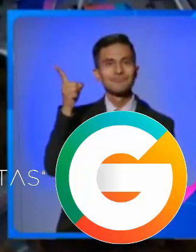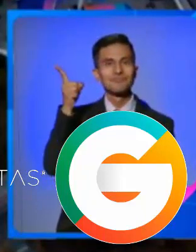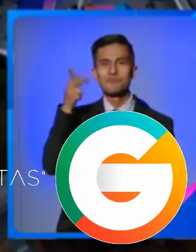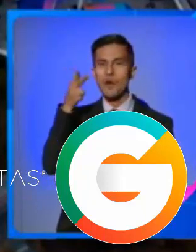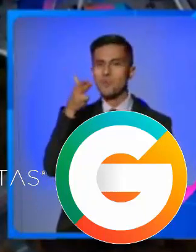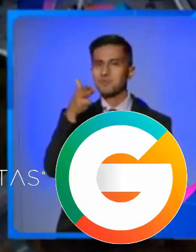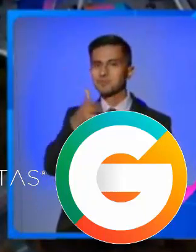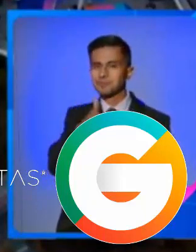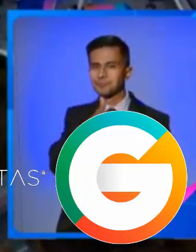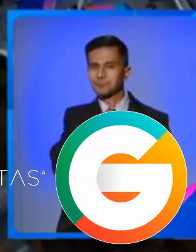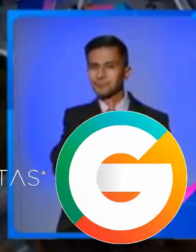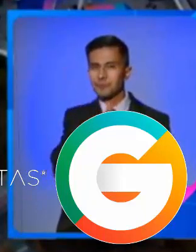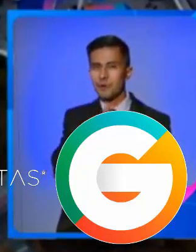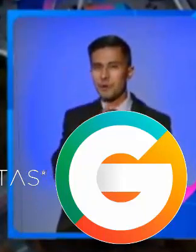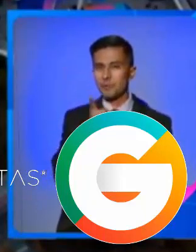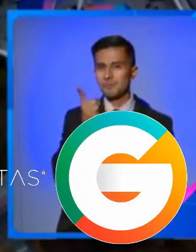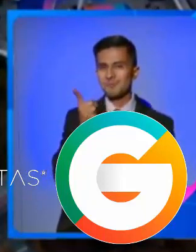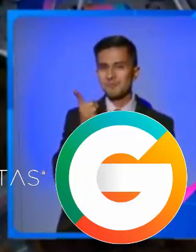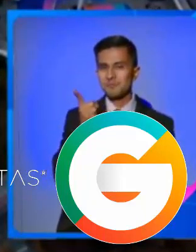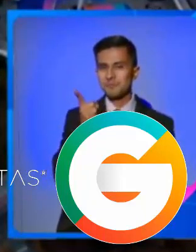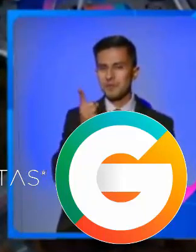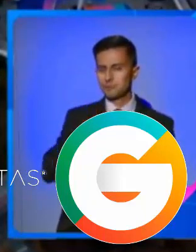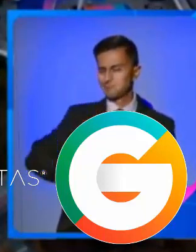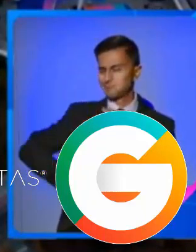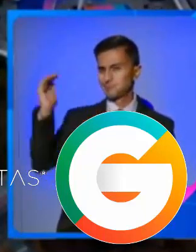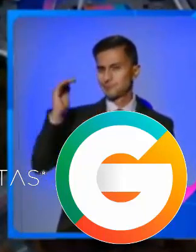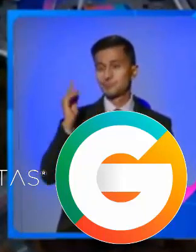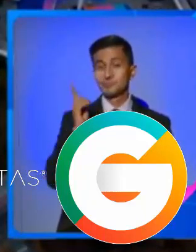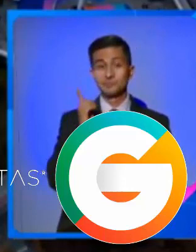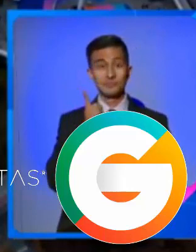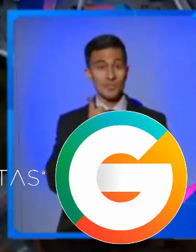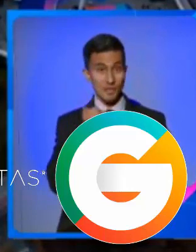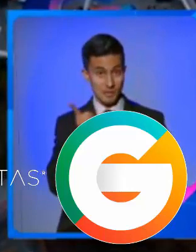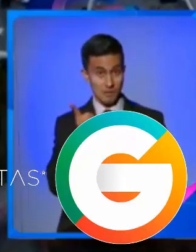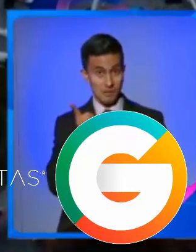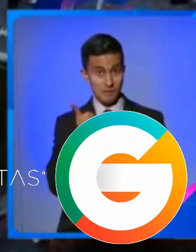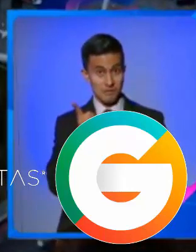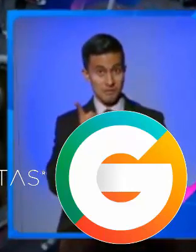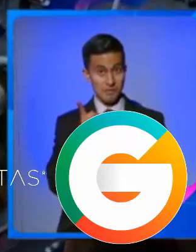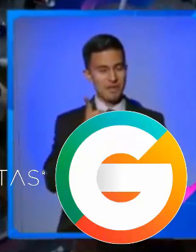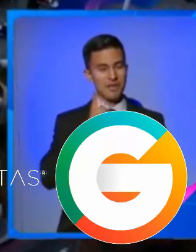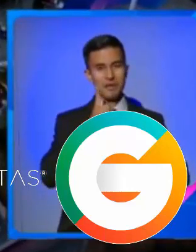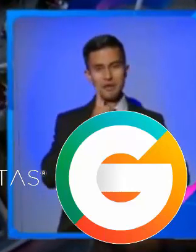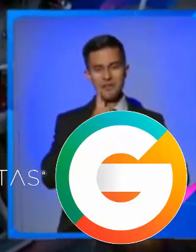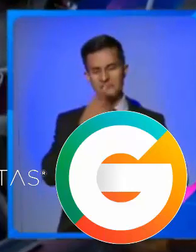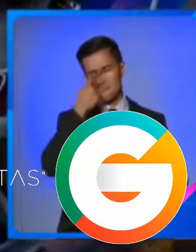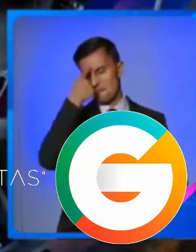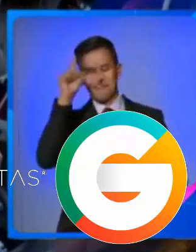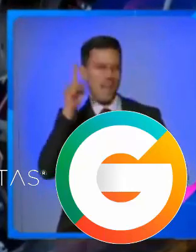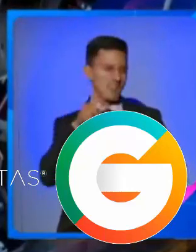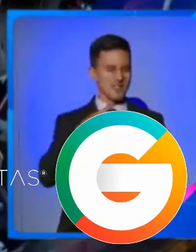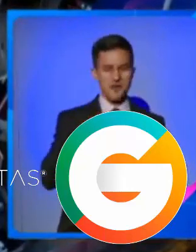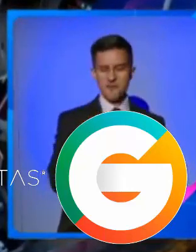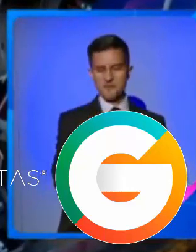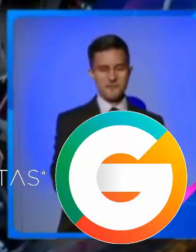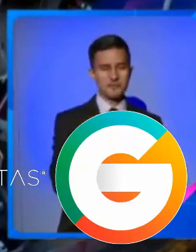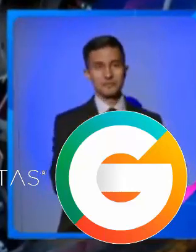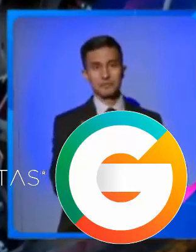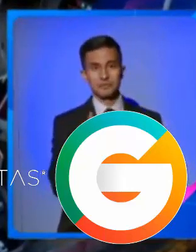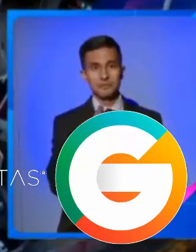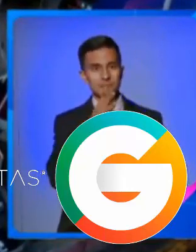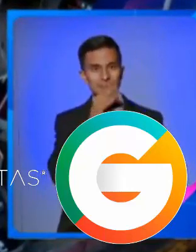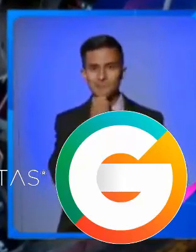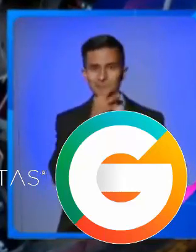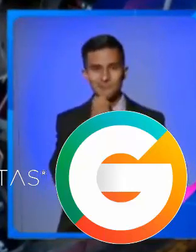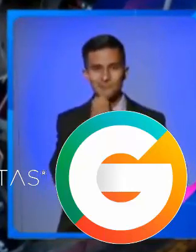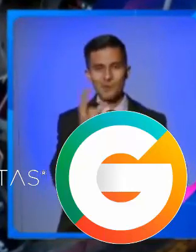son increíbles. No cualquiera obviamente puede pilotear, manejar estas aeronaves. Se necesita una certificación